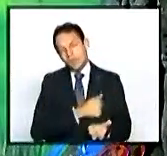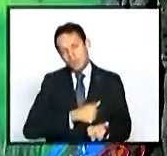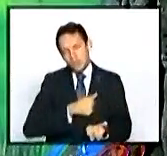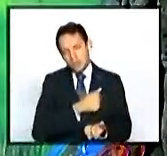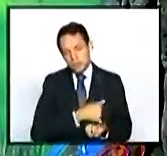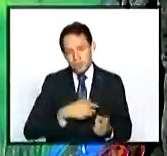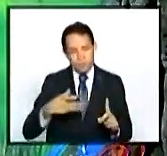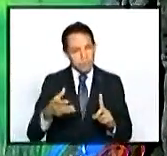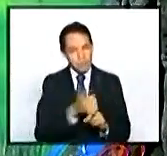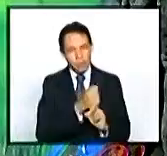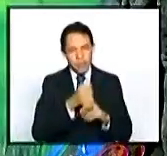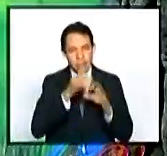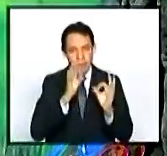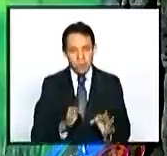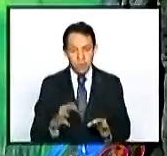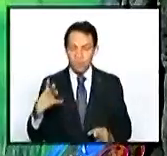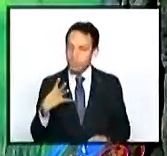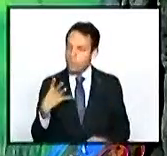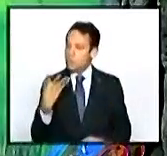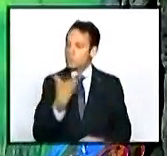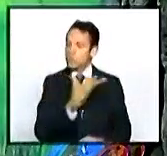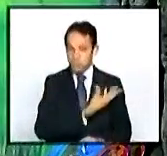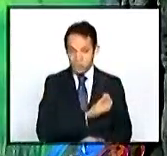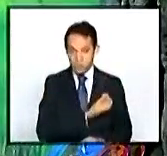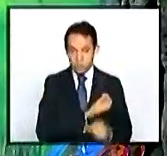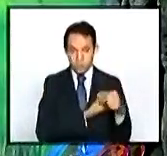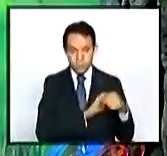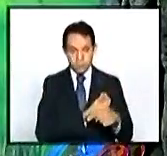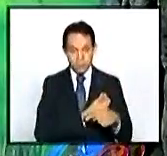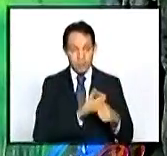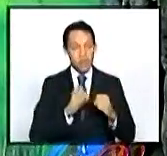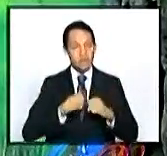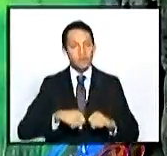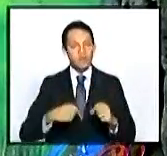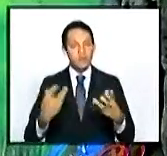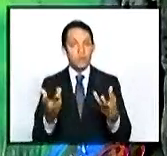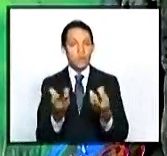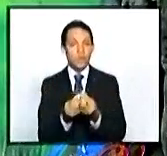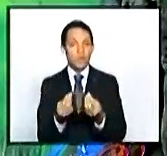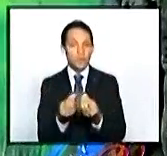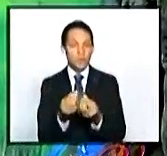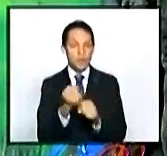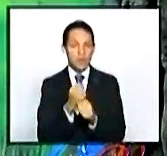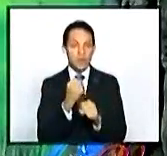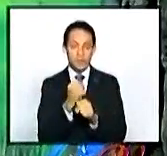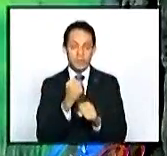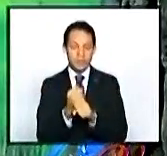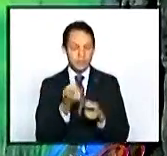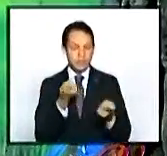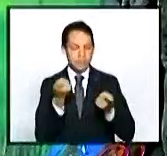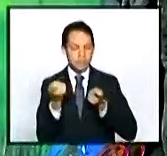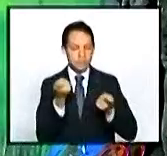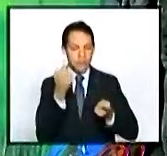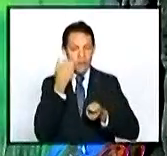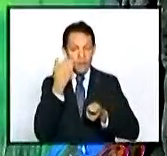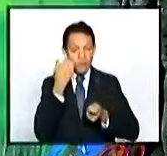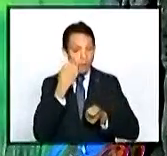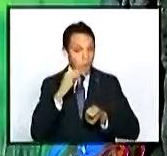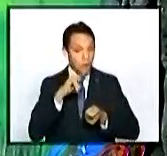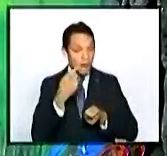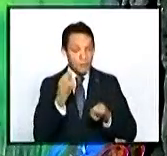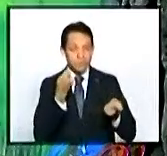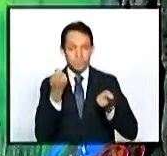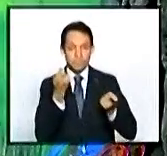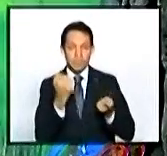claro. Nosotros tenemos que hacer equipo para el manejo de la enfermedad. El